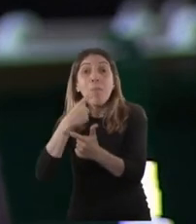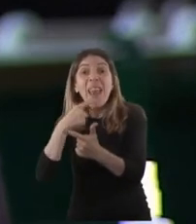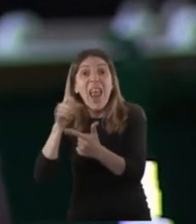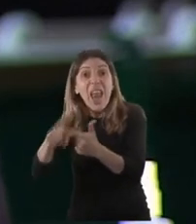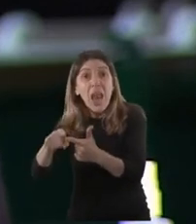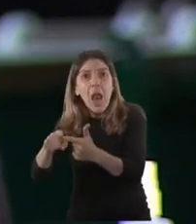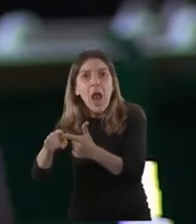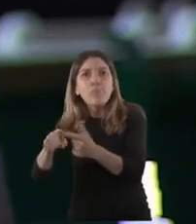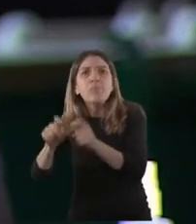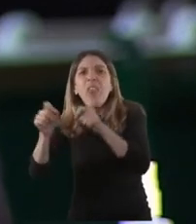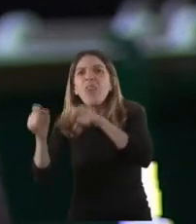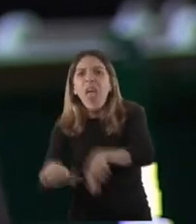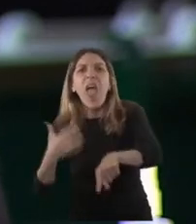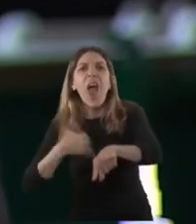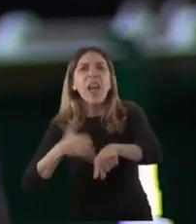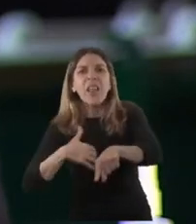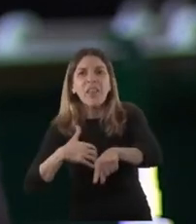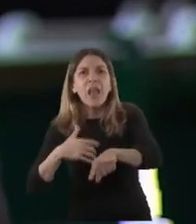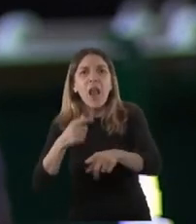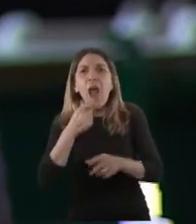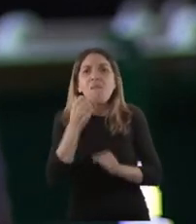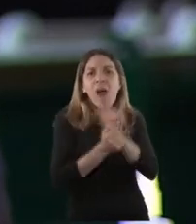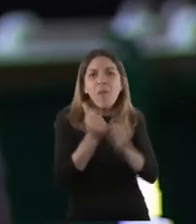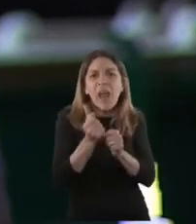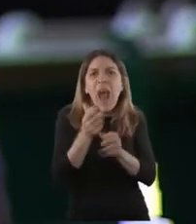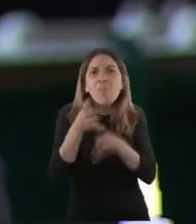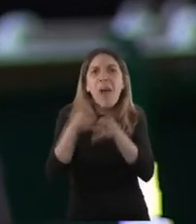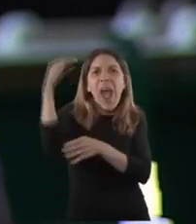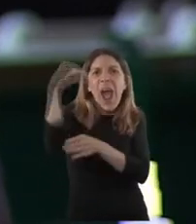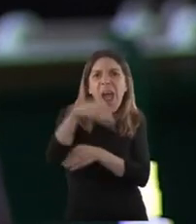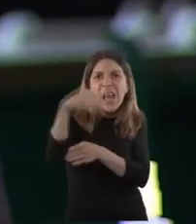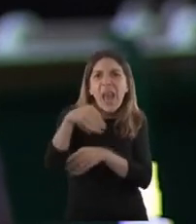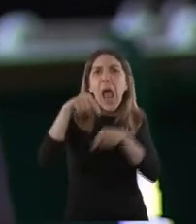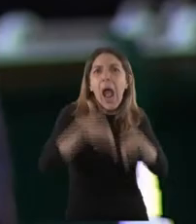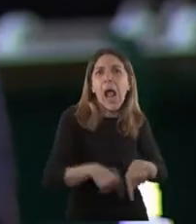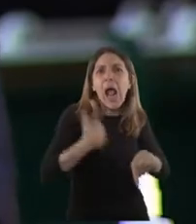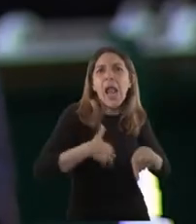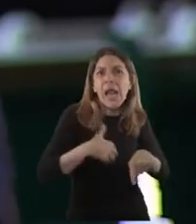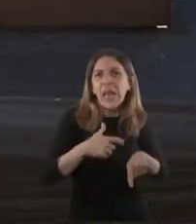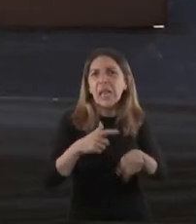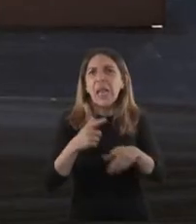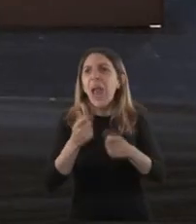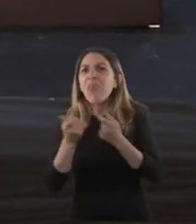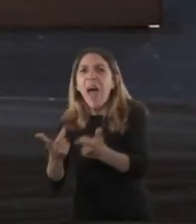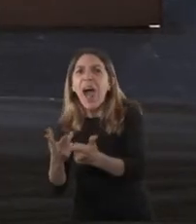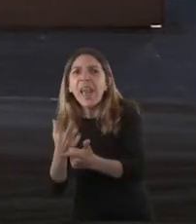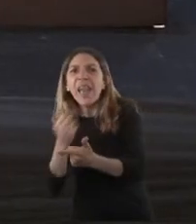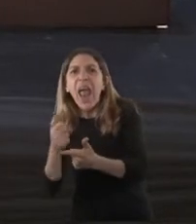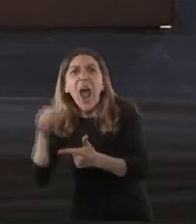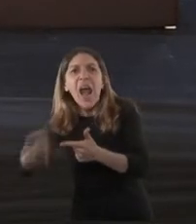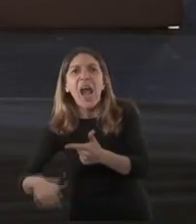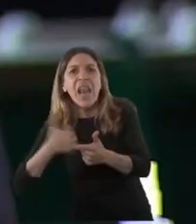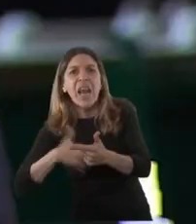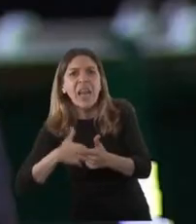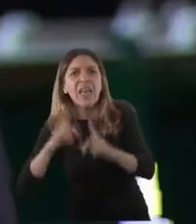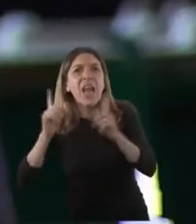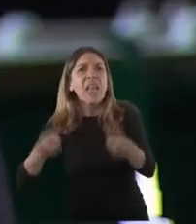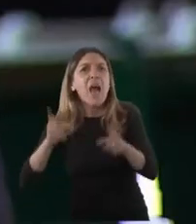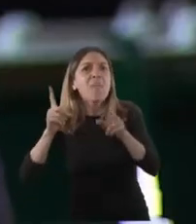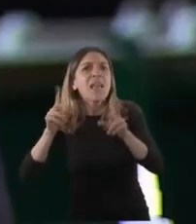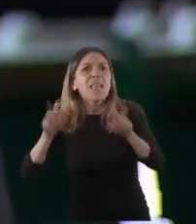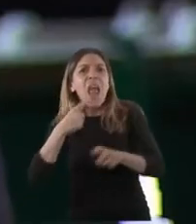nacionales que fabriquen los equipos, la ingeniería, los servicios, para trabajar con la industria ferroviaria, con producción nacional